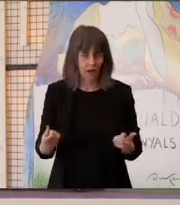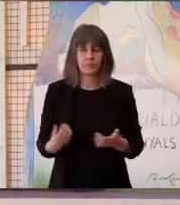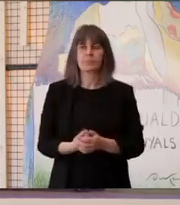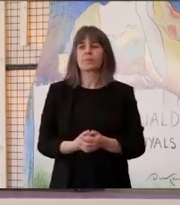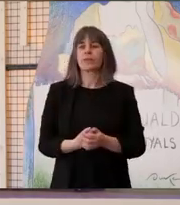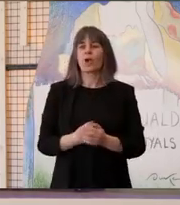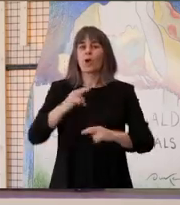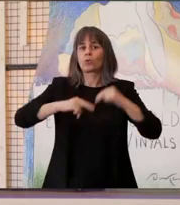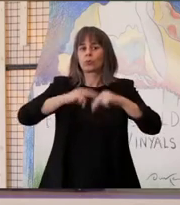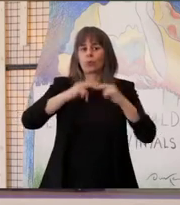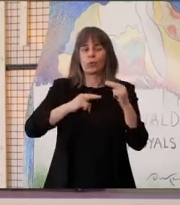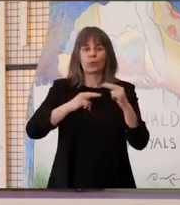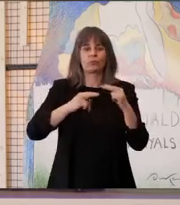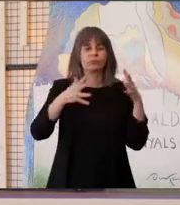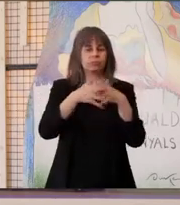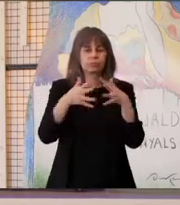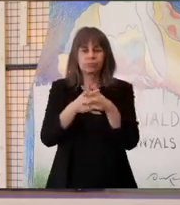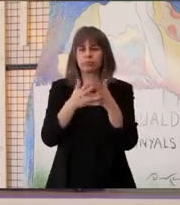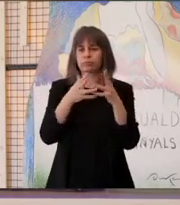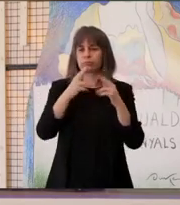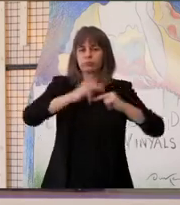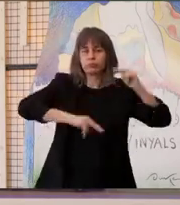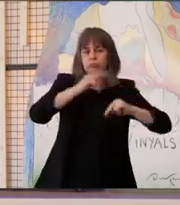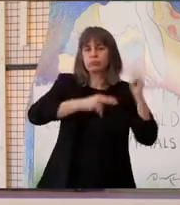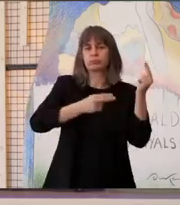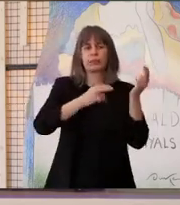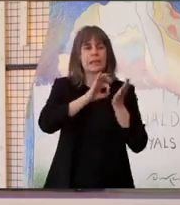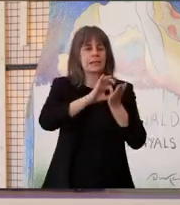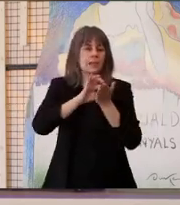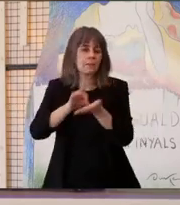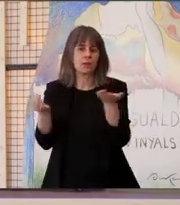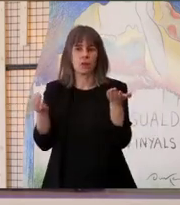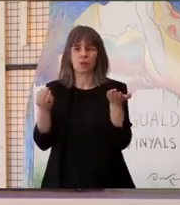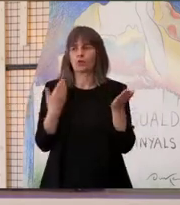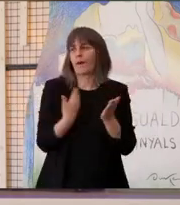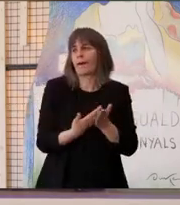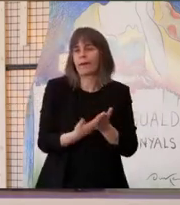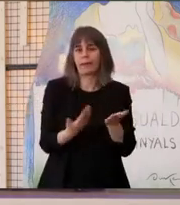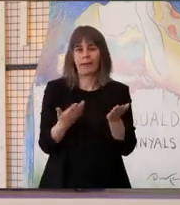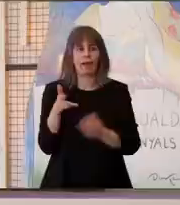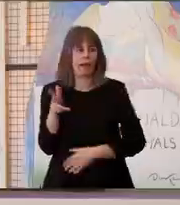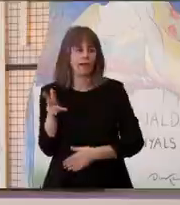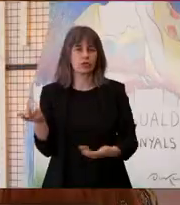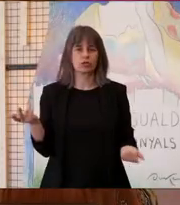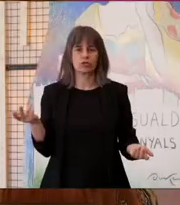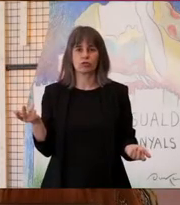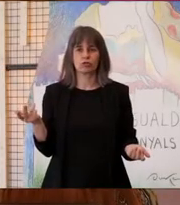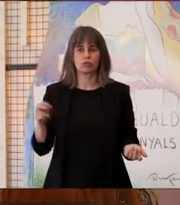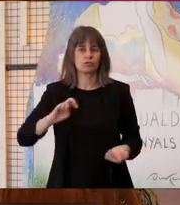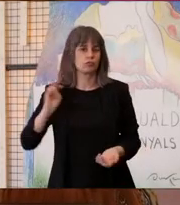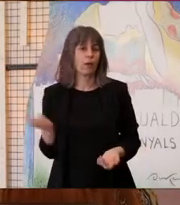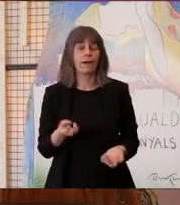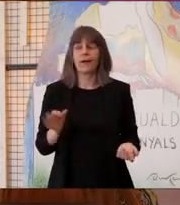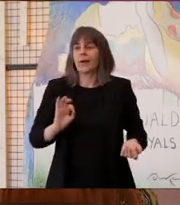construcción de equipamientos dotaciones servicios garantías de derechos la